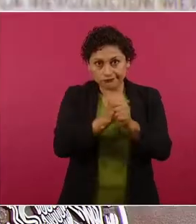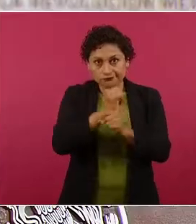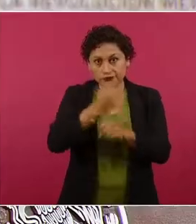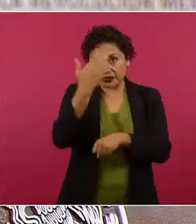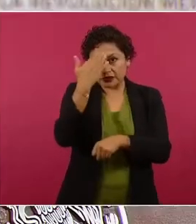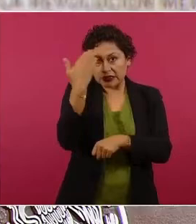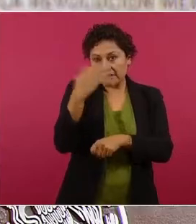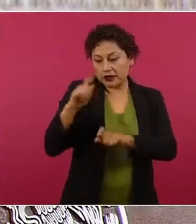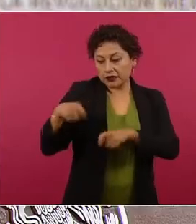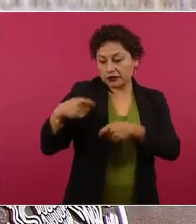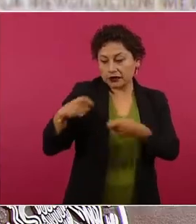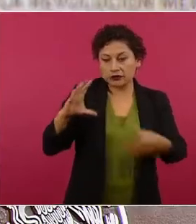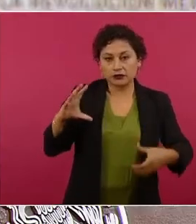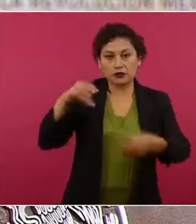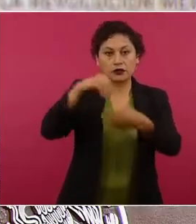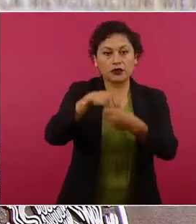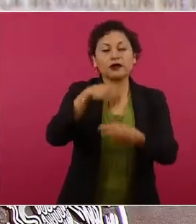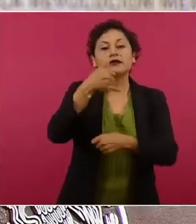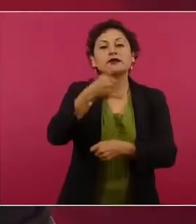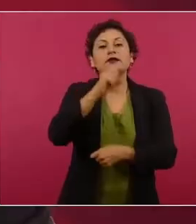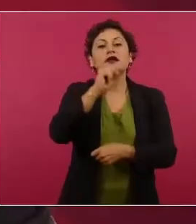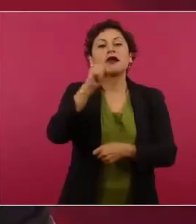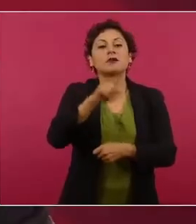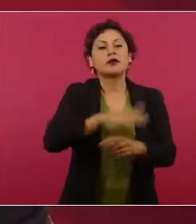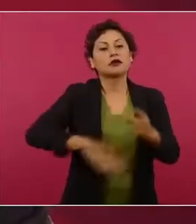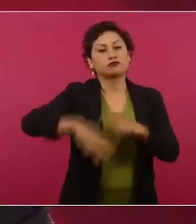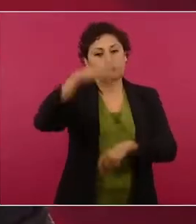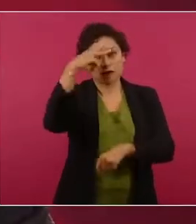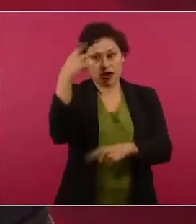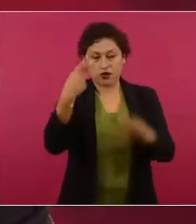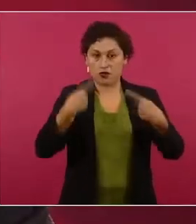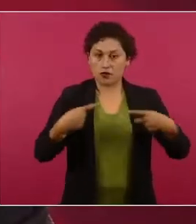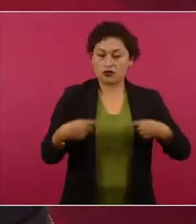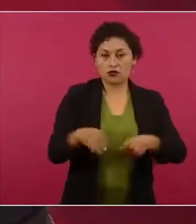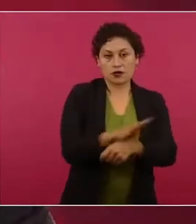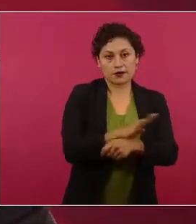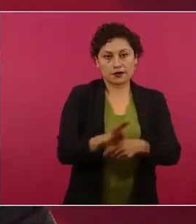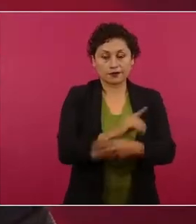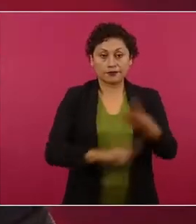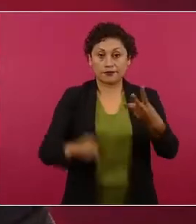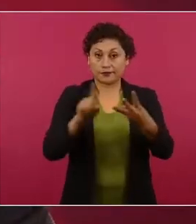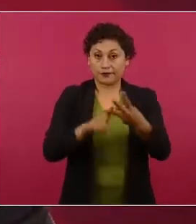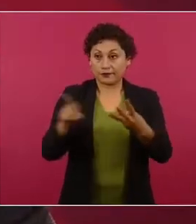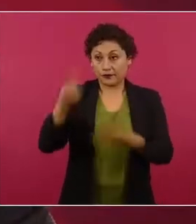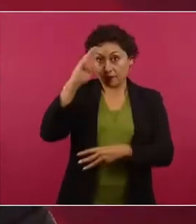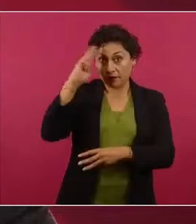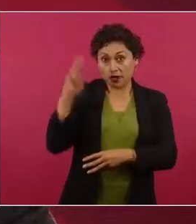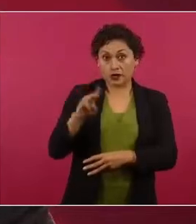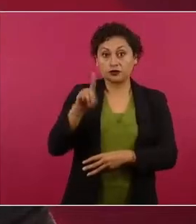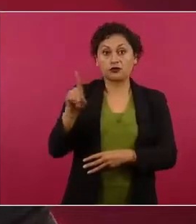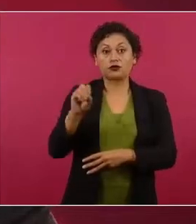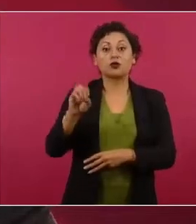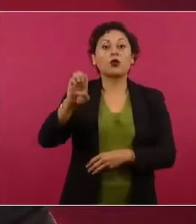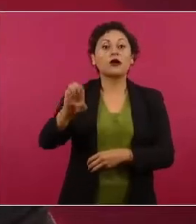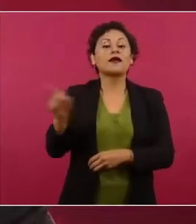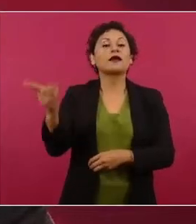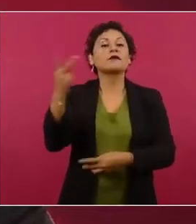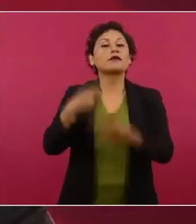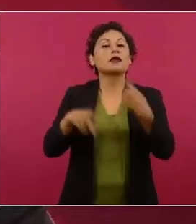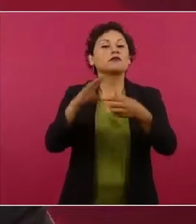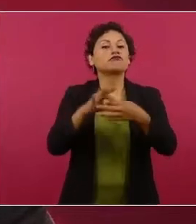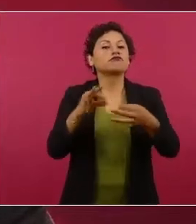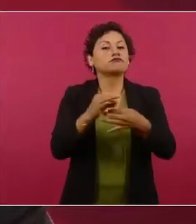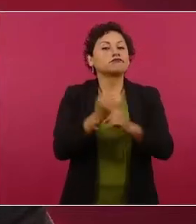el bienestar del pueblo de México. El maestro Zoé Robledo, por su parte, informará qué se